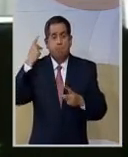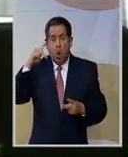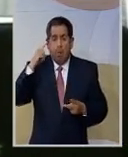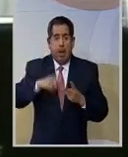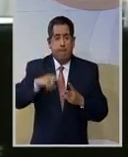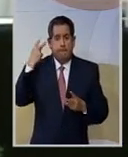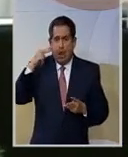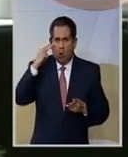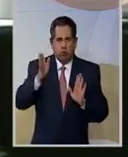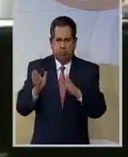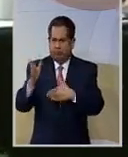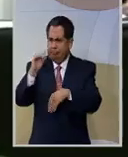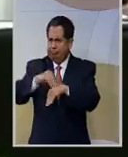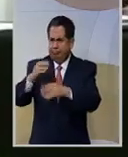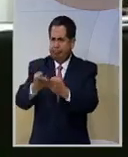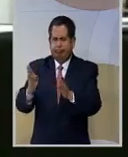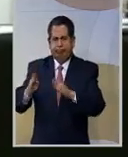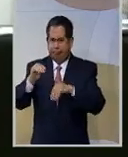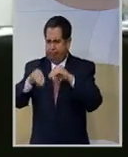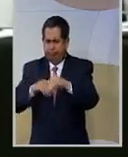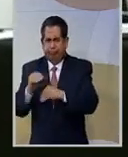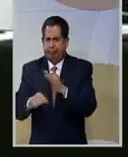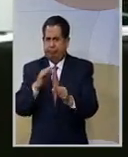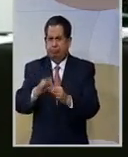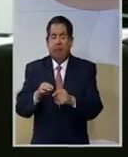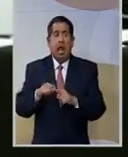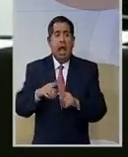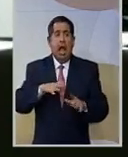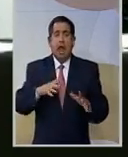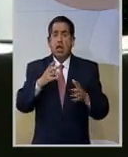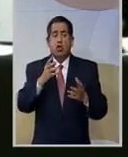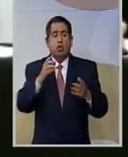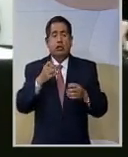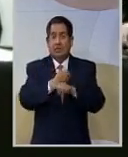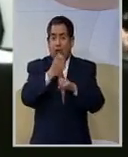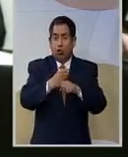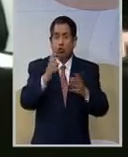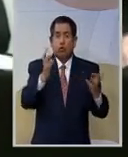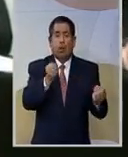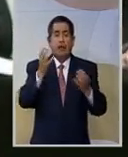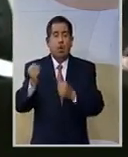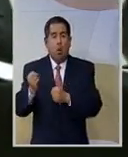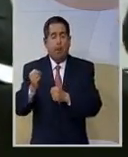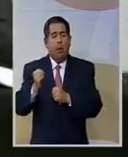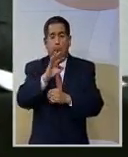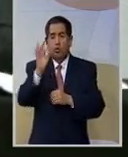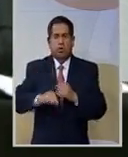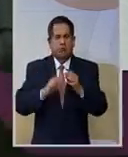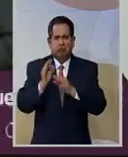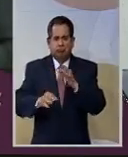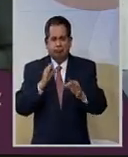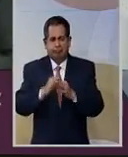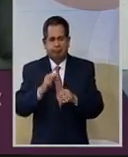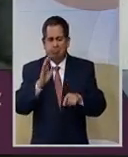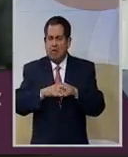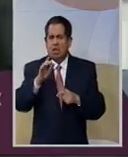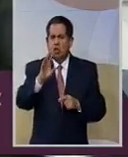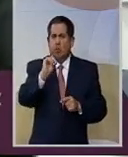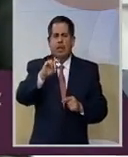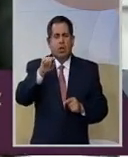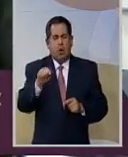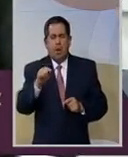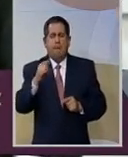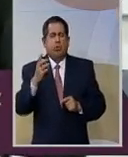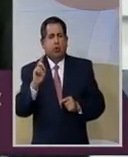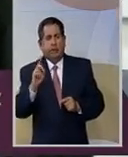Veracruz. Hay estados donde tenemos 99% de las casillas ya instaladas, un poco más del